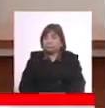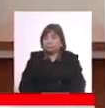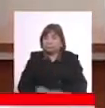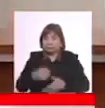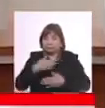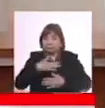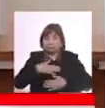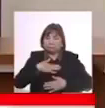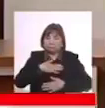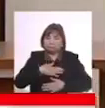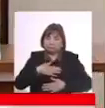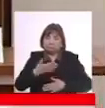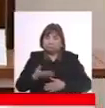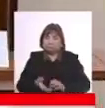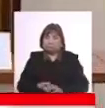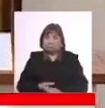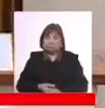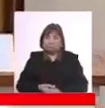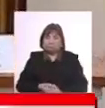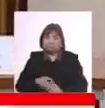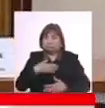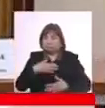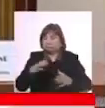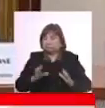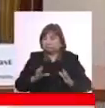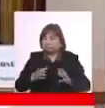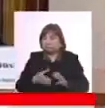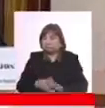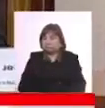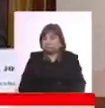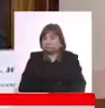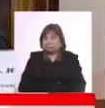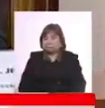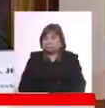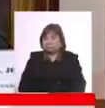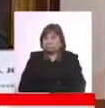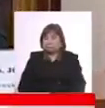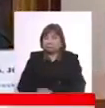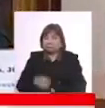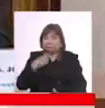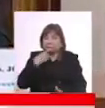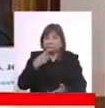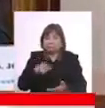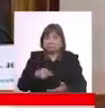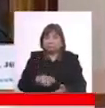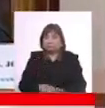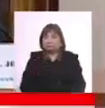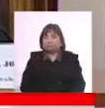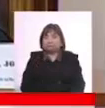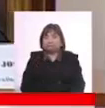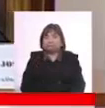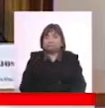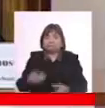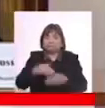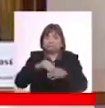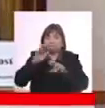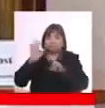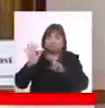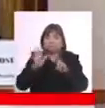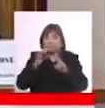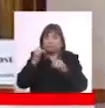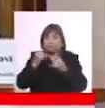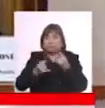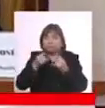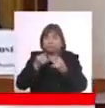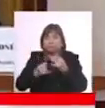Complace la actuación de los congresistas. Dicho esto, entramos al séptimo y